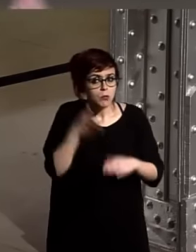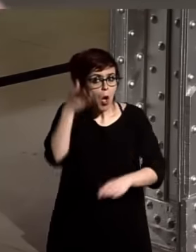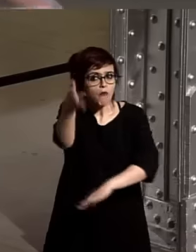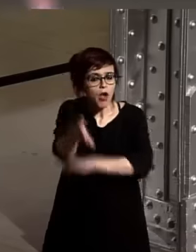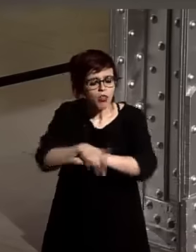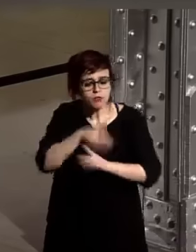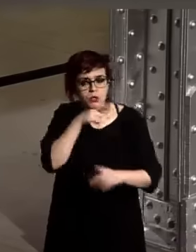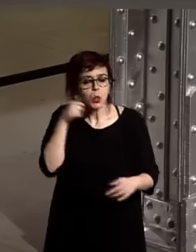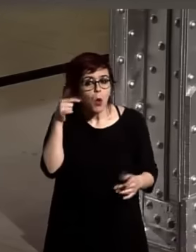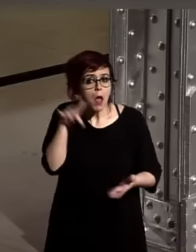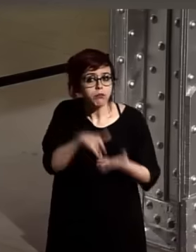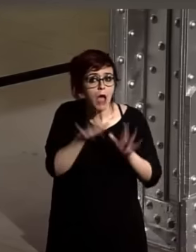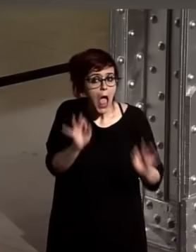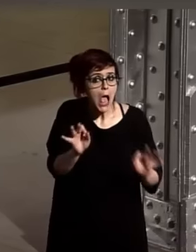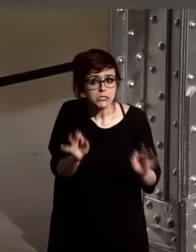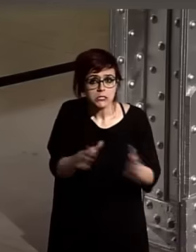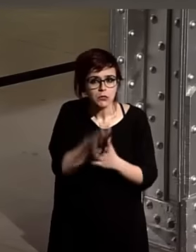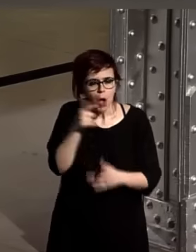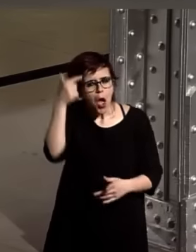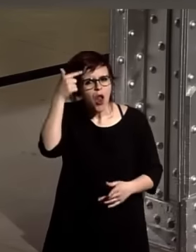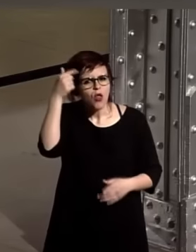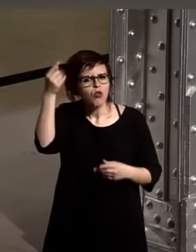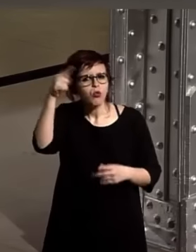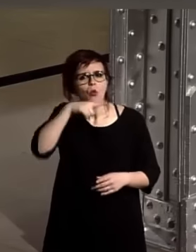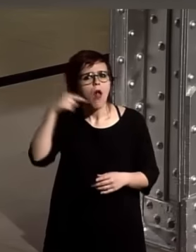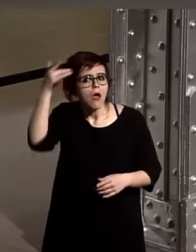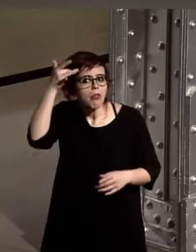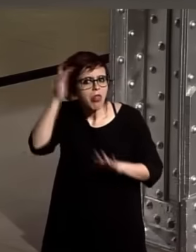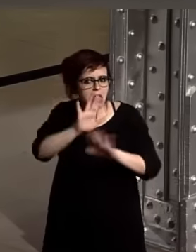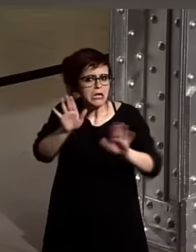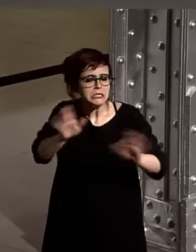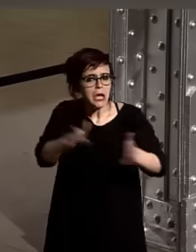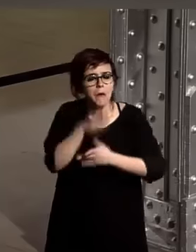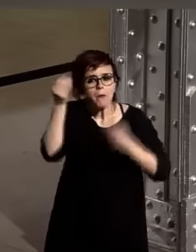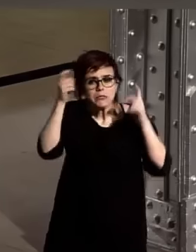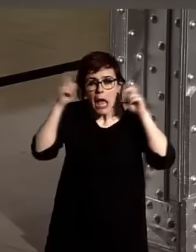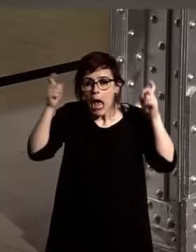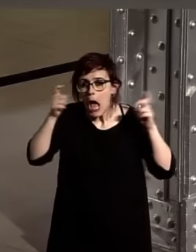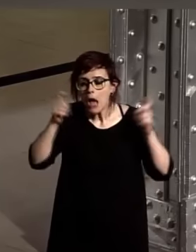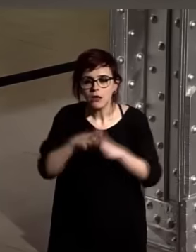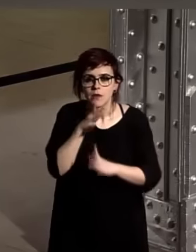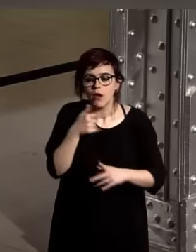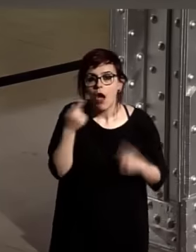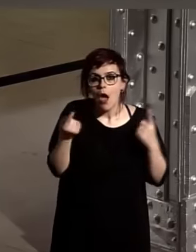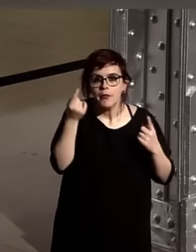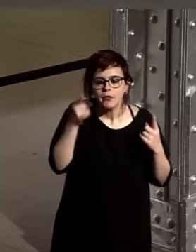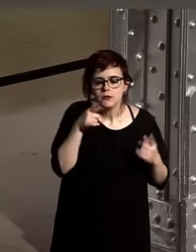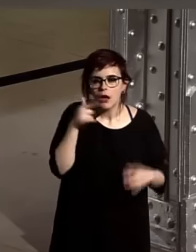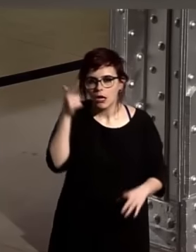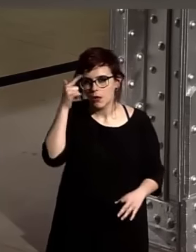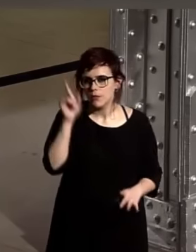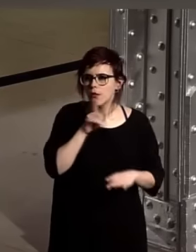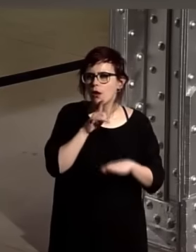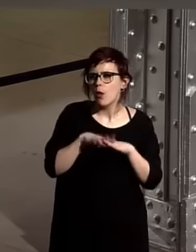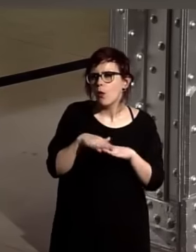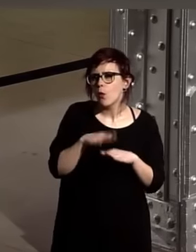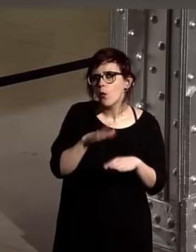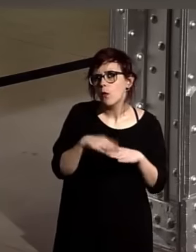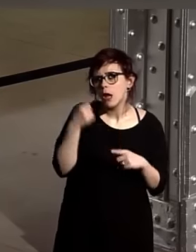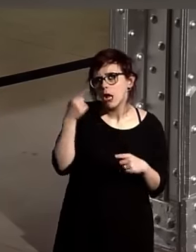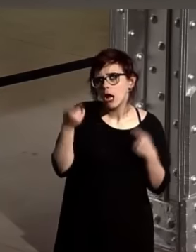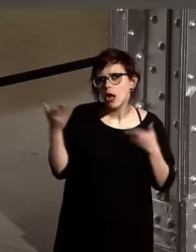me empiezo a plantear el porqué sabes y ahí la típica día que tienes yo que sé la panza hinchada dices a ver será Esto será